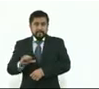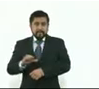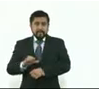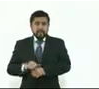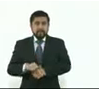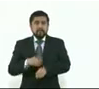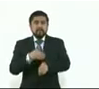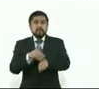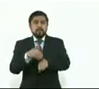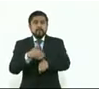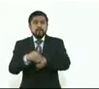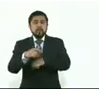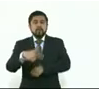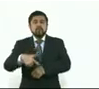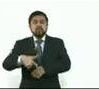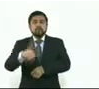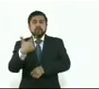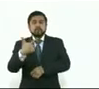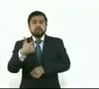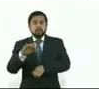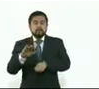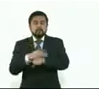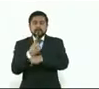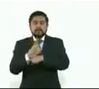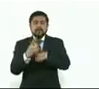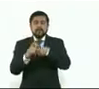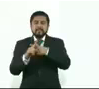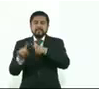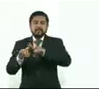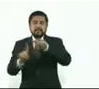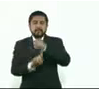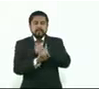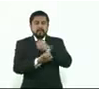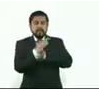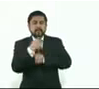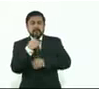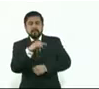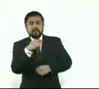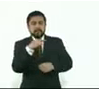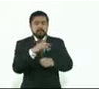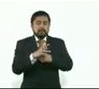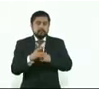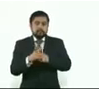incidencia bruta delictiva, es decir, promedio diario de delitos en términos absolutos.